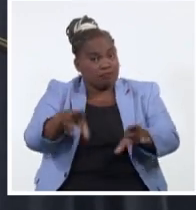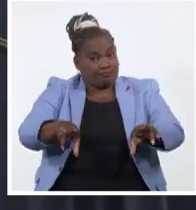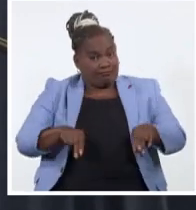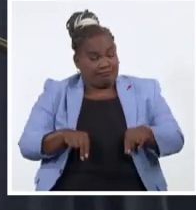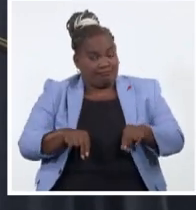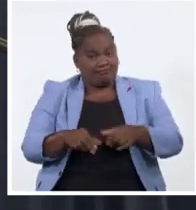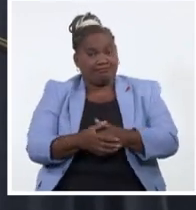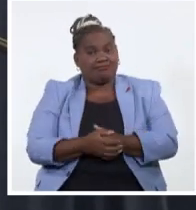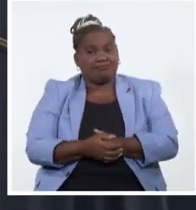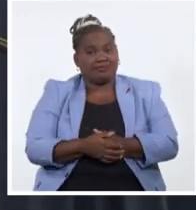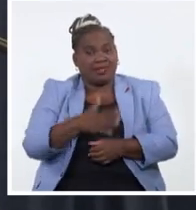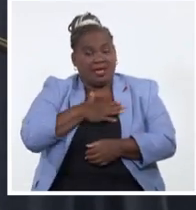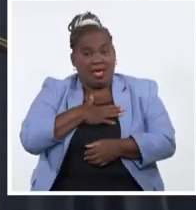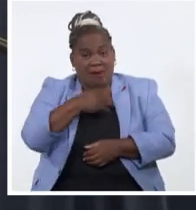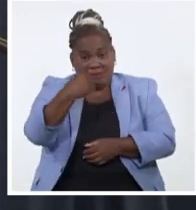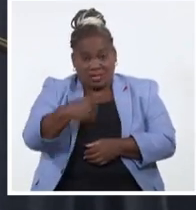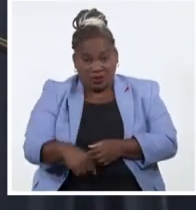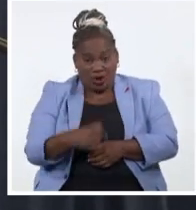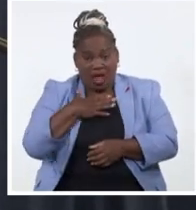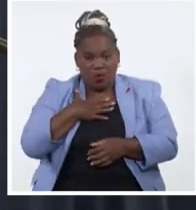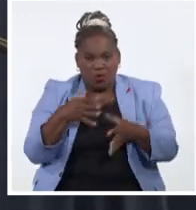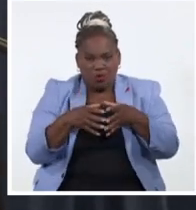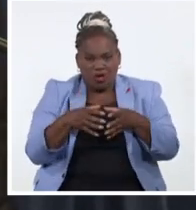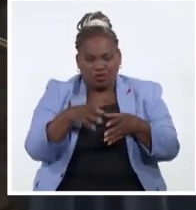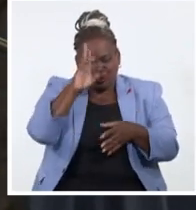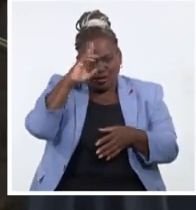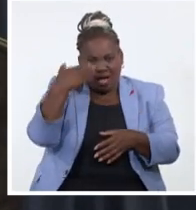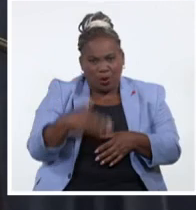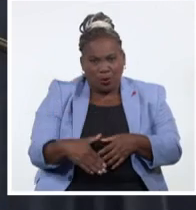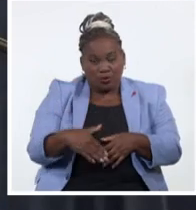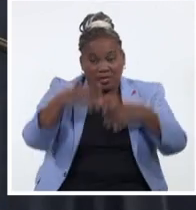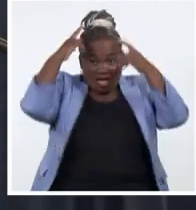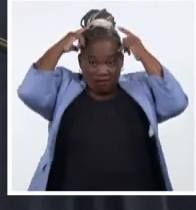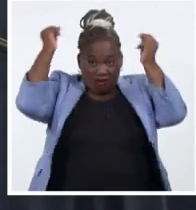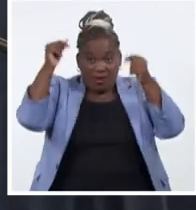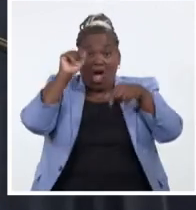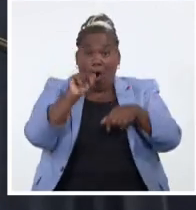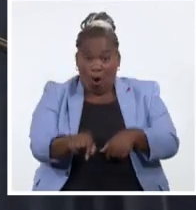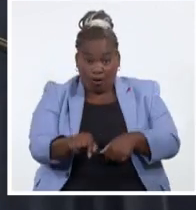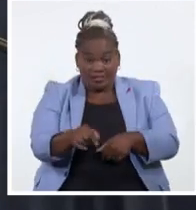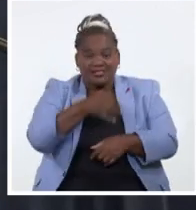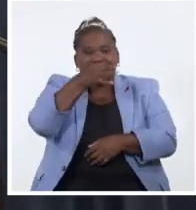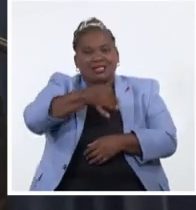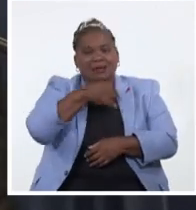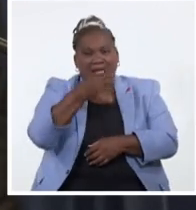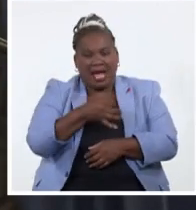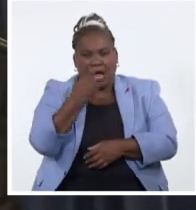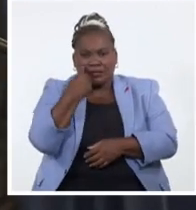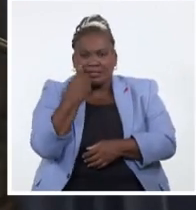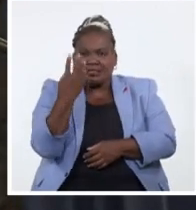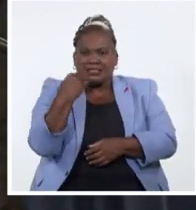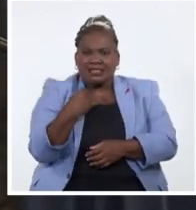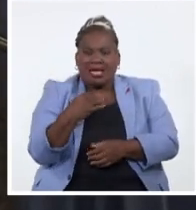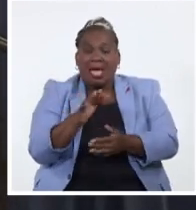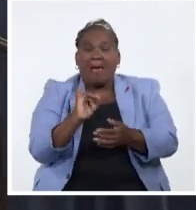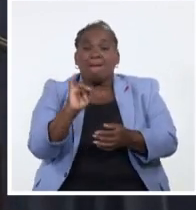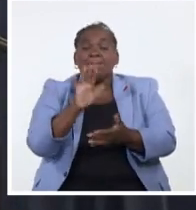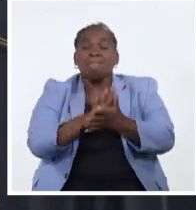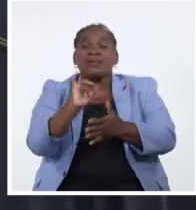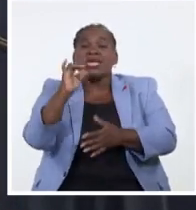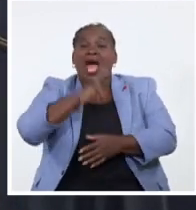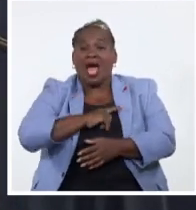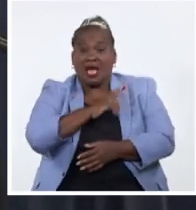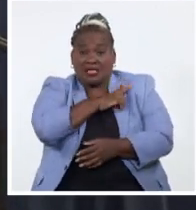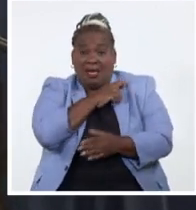a nuestro personal de la salud como lo dije anteriormente a nuestra enfermeras hoy nos llegaron a decir y fue Mía la que lo planteó